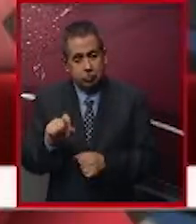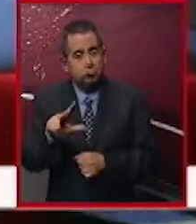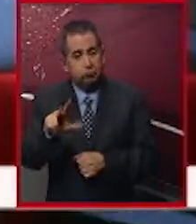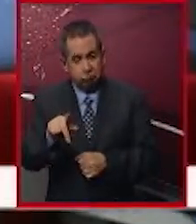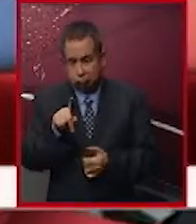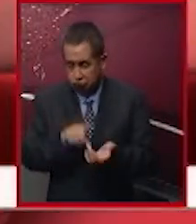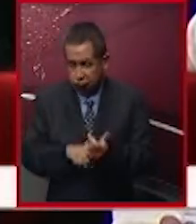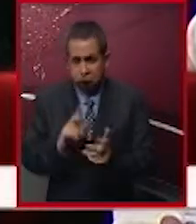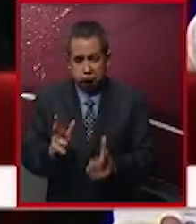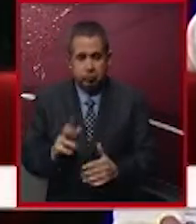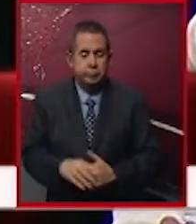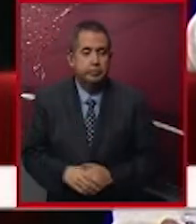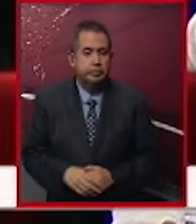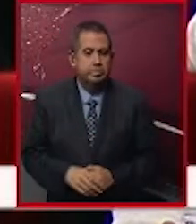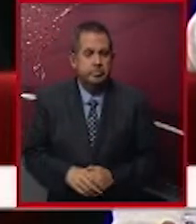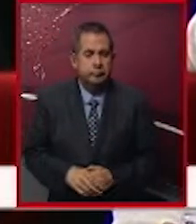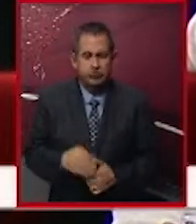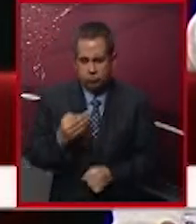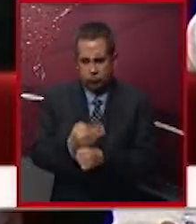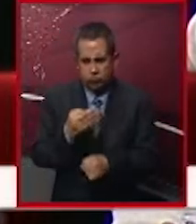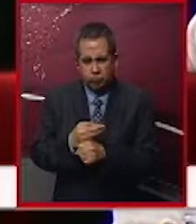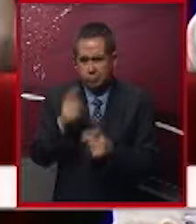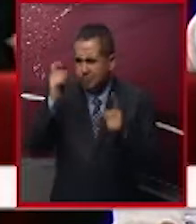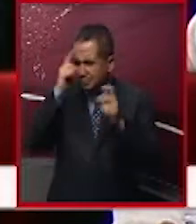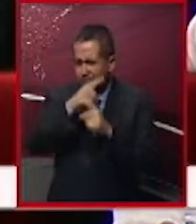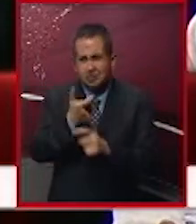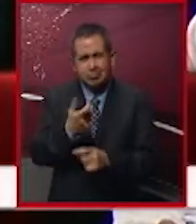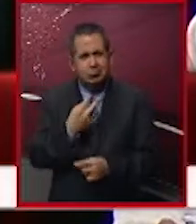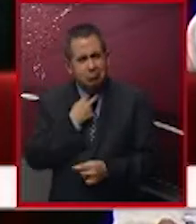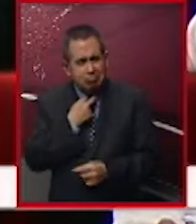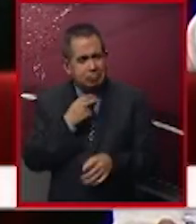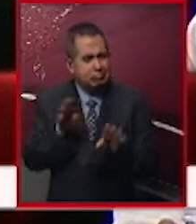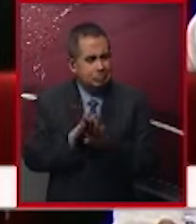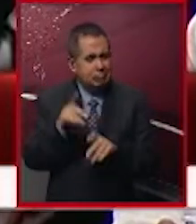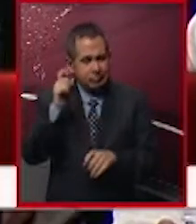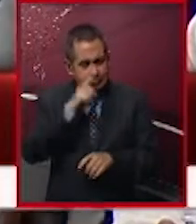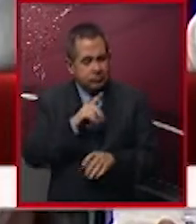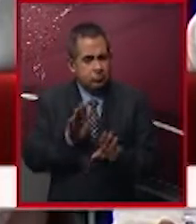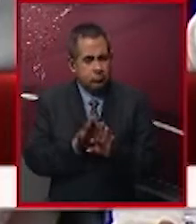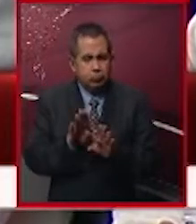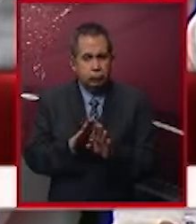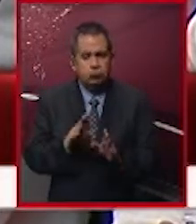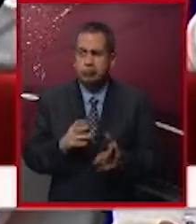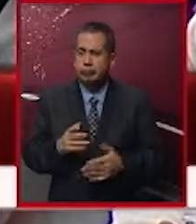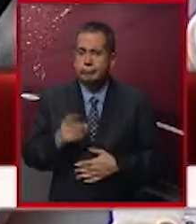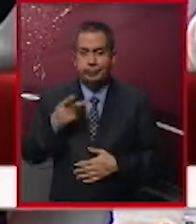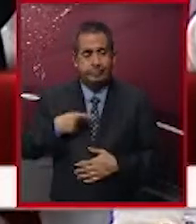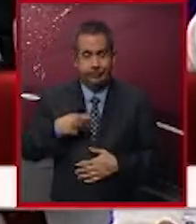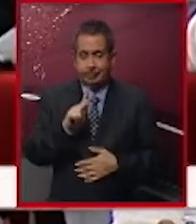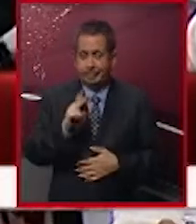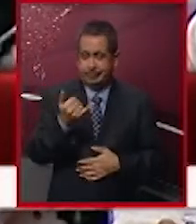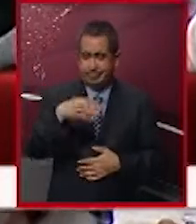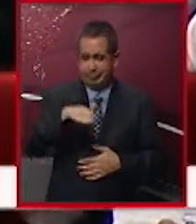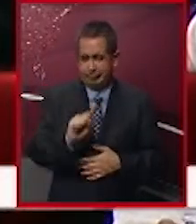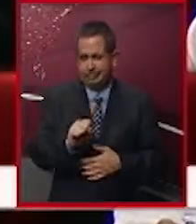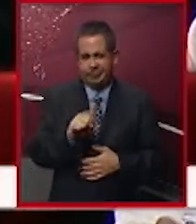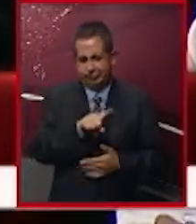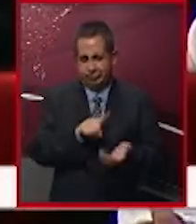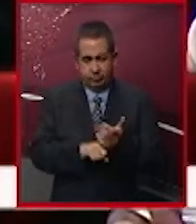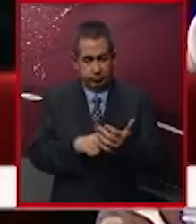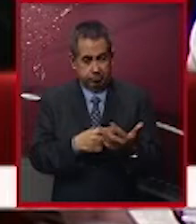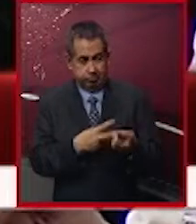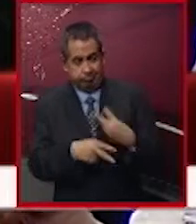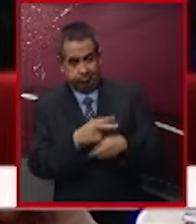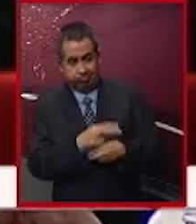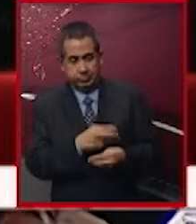17,628. En estos momentos de retos económicos crecientes, en los que las pymes son las unidades económicas